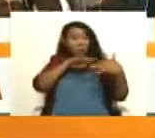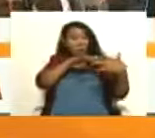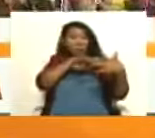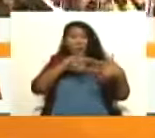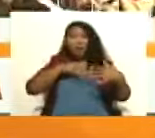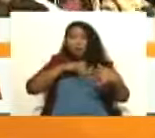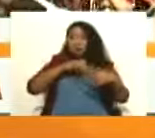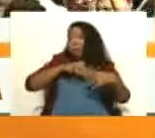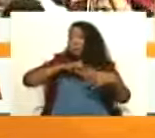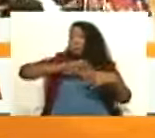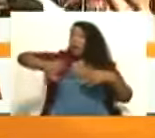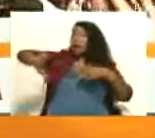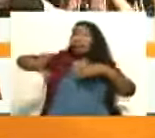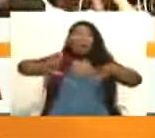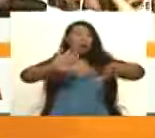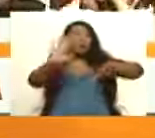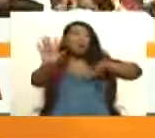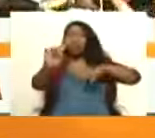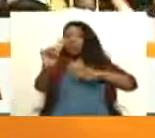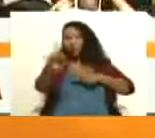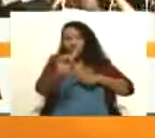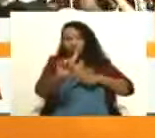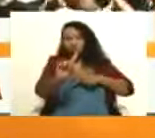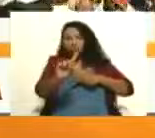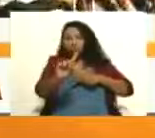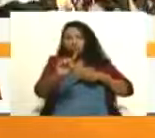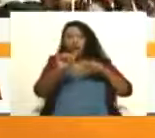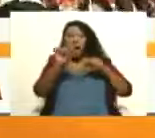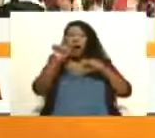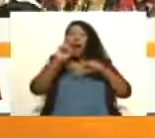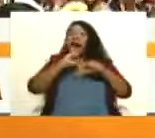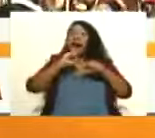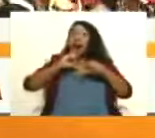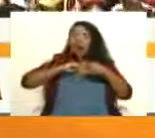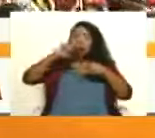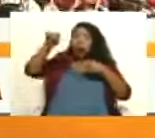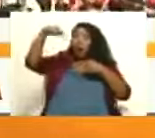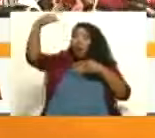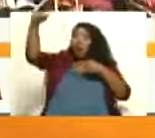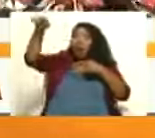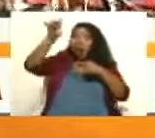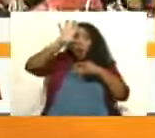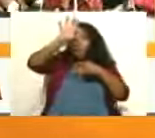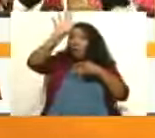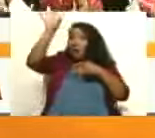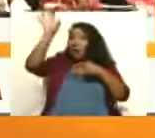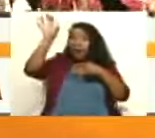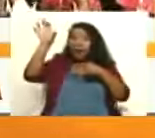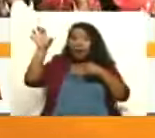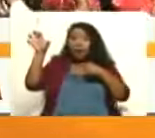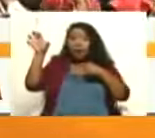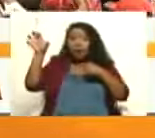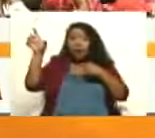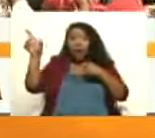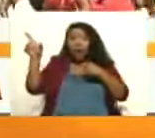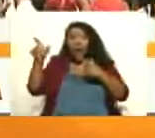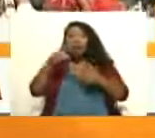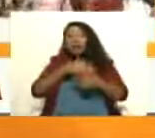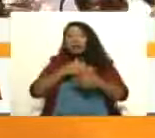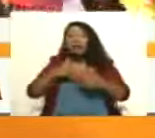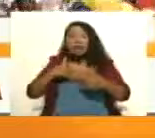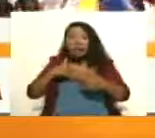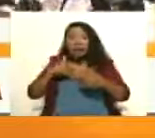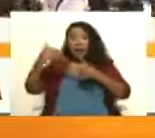dividirnos. Cada vez que los enemigos extranjeros, que los colonialistas extranjeros